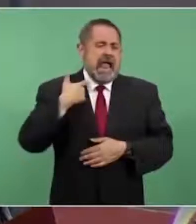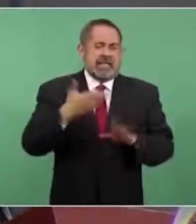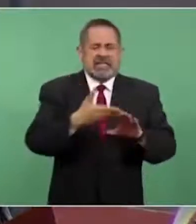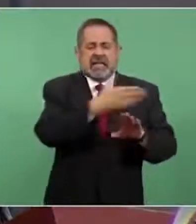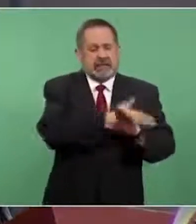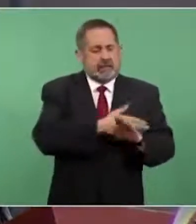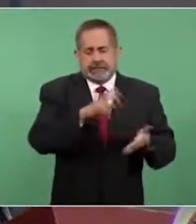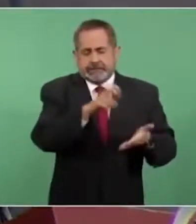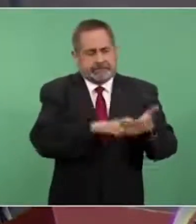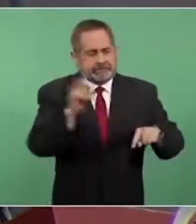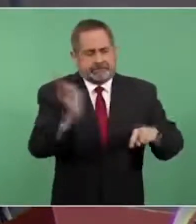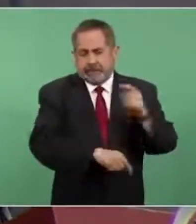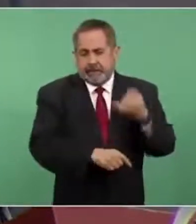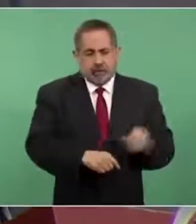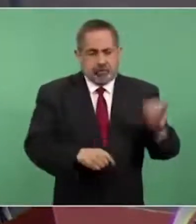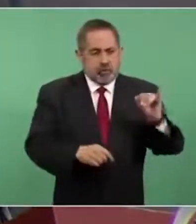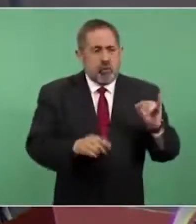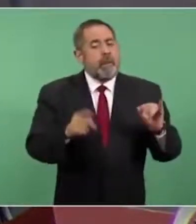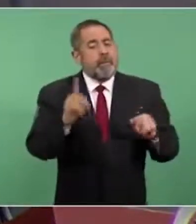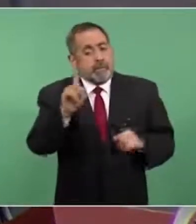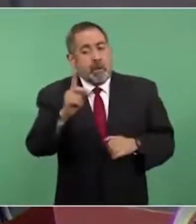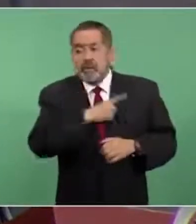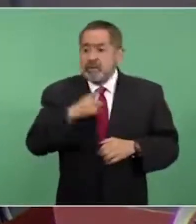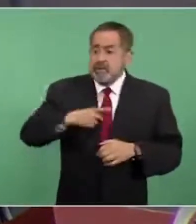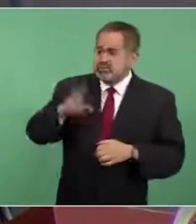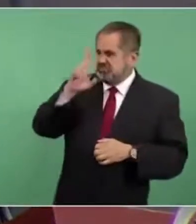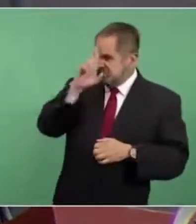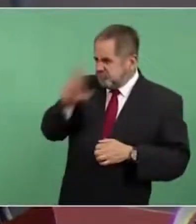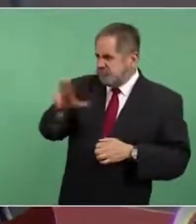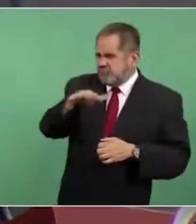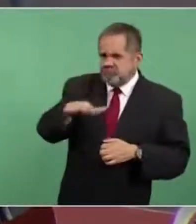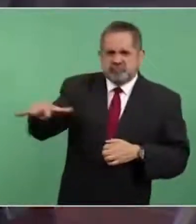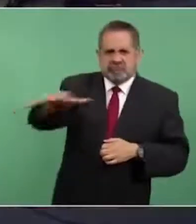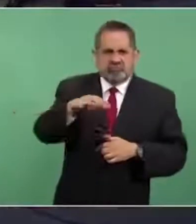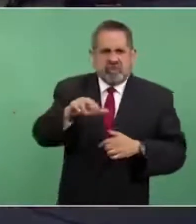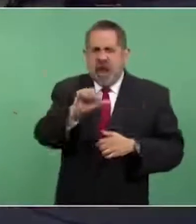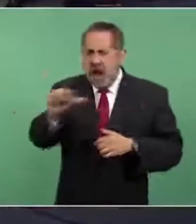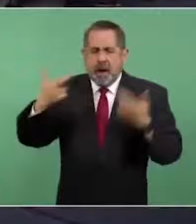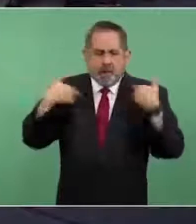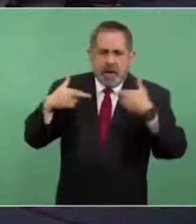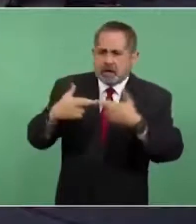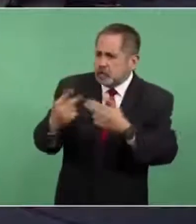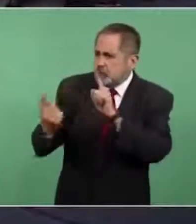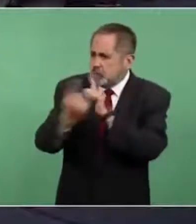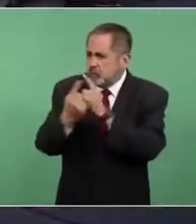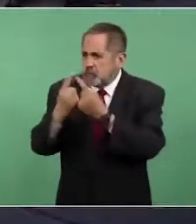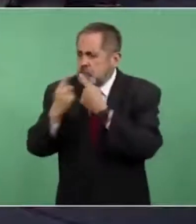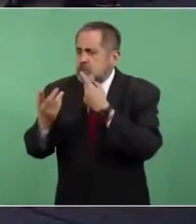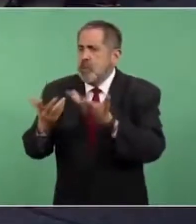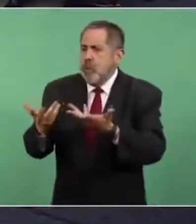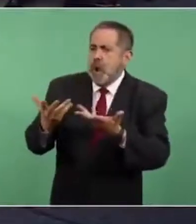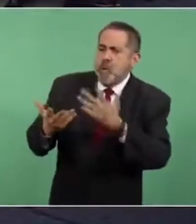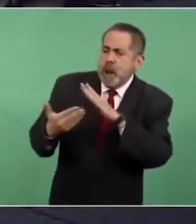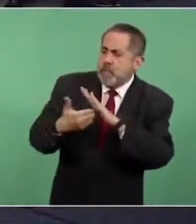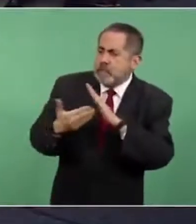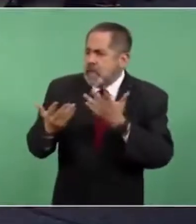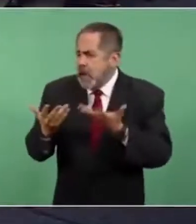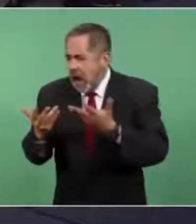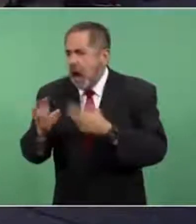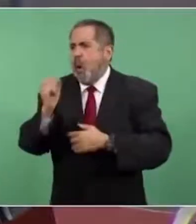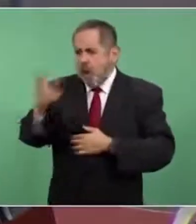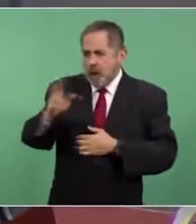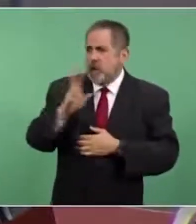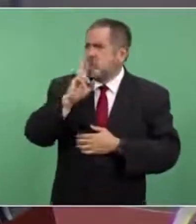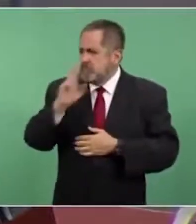con respeto a los educadores, escucharlos y resolver sus justas demandas,